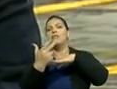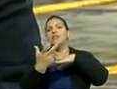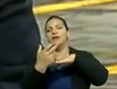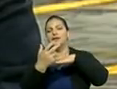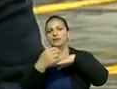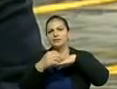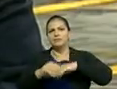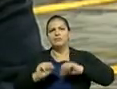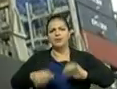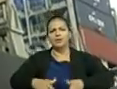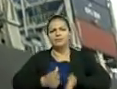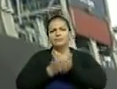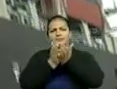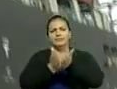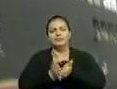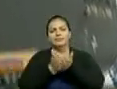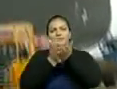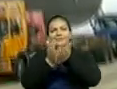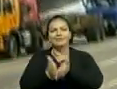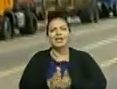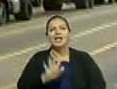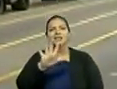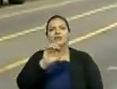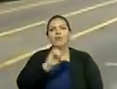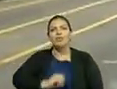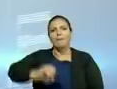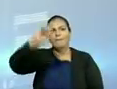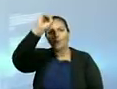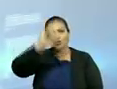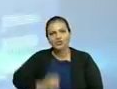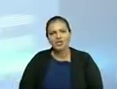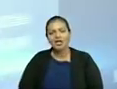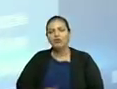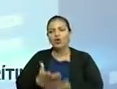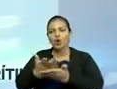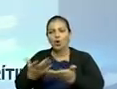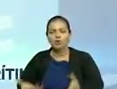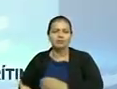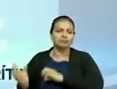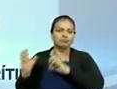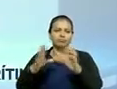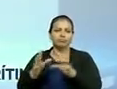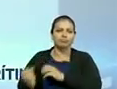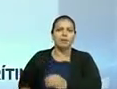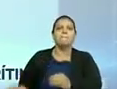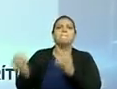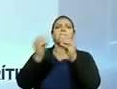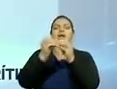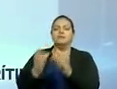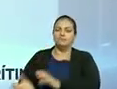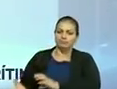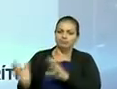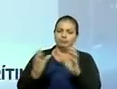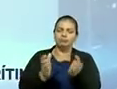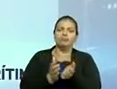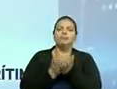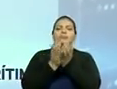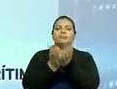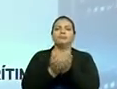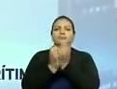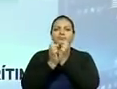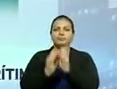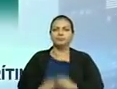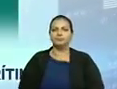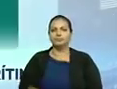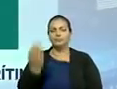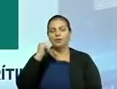de hasta un 50%. Según las estadísticas de la Cámara Marítima del Ecuador, en 2018 ingresaron